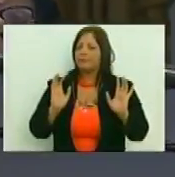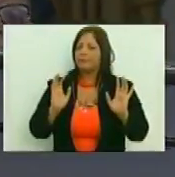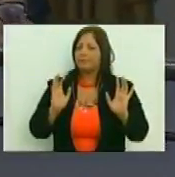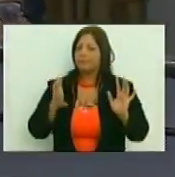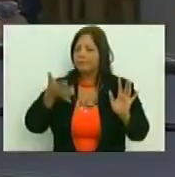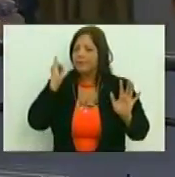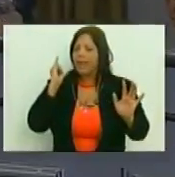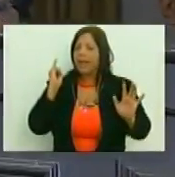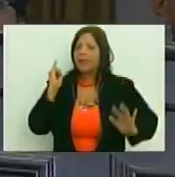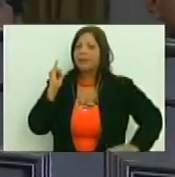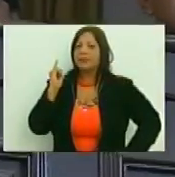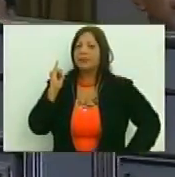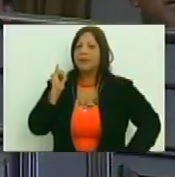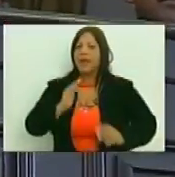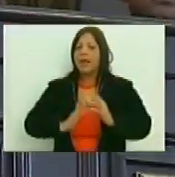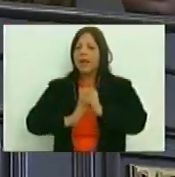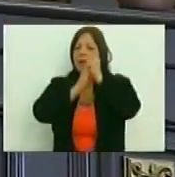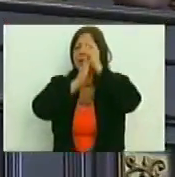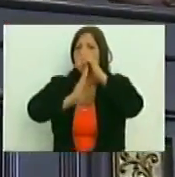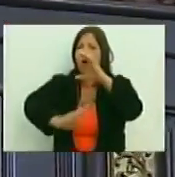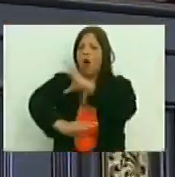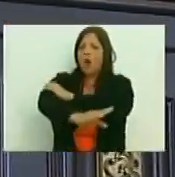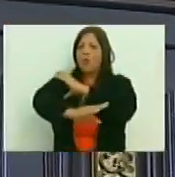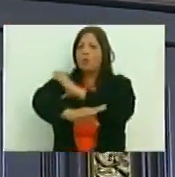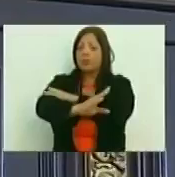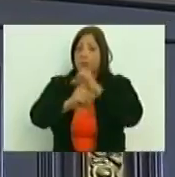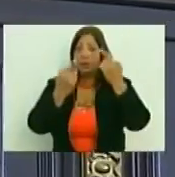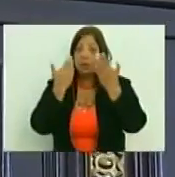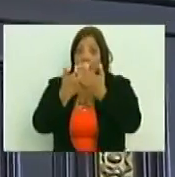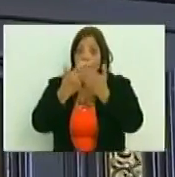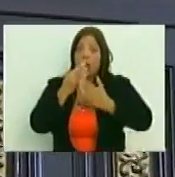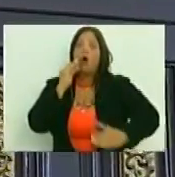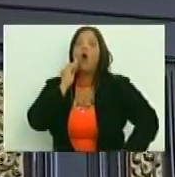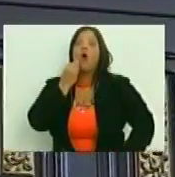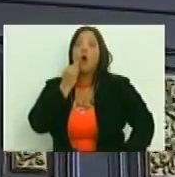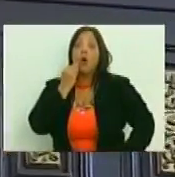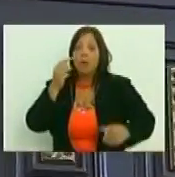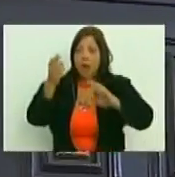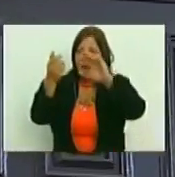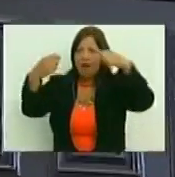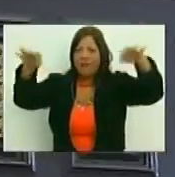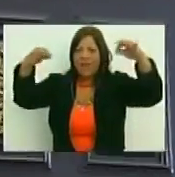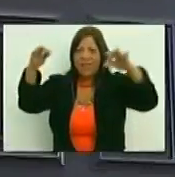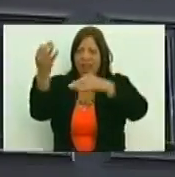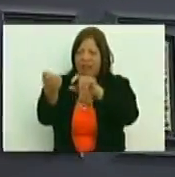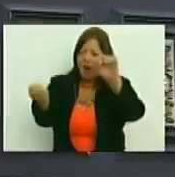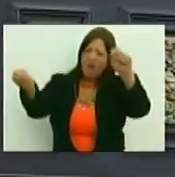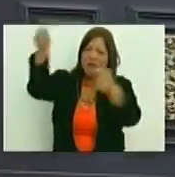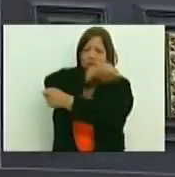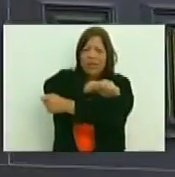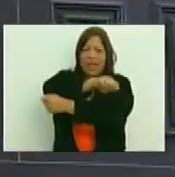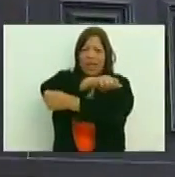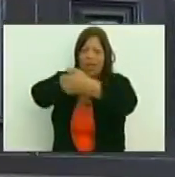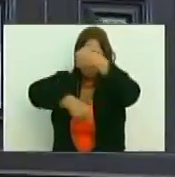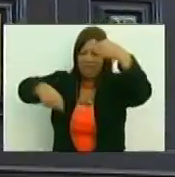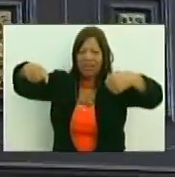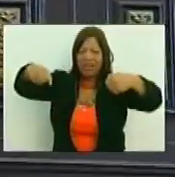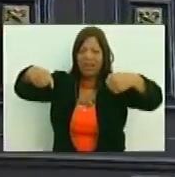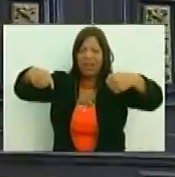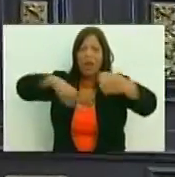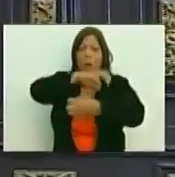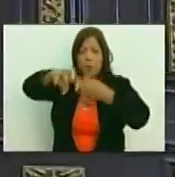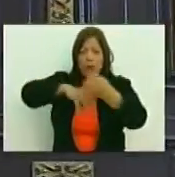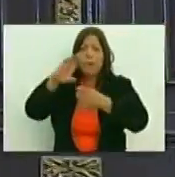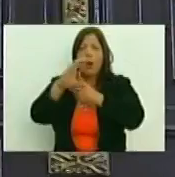hayan líderes de la oposición y jóvenes de la oposición que voltean la bandera nacional de Venezuela? Eso no es un